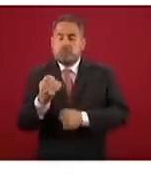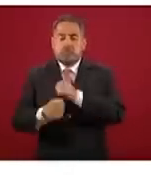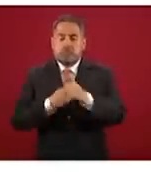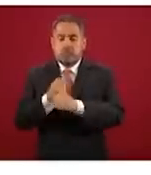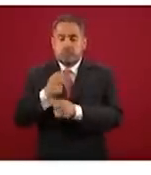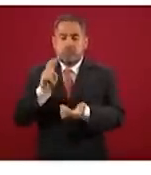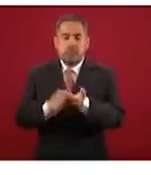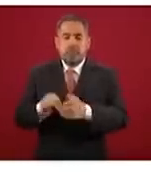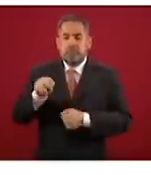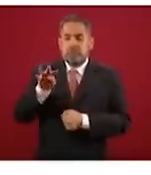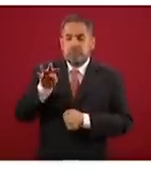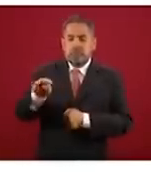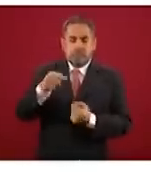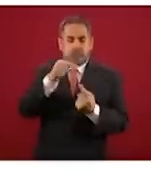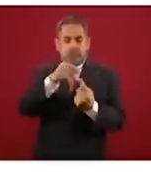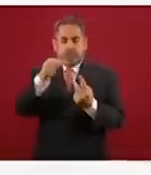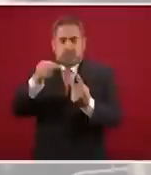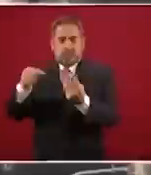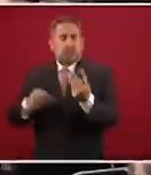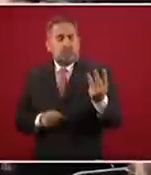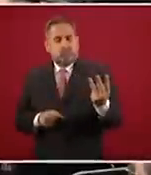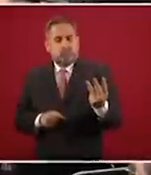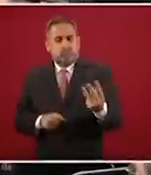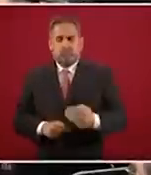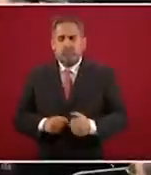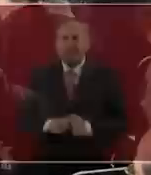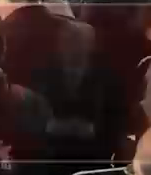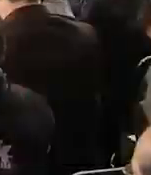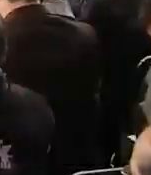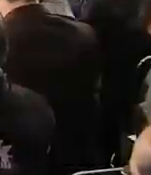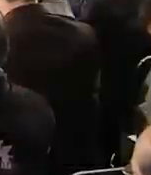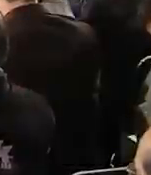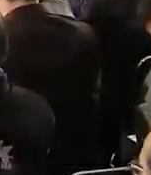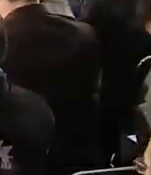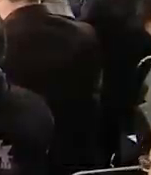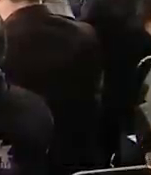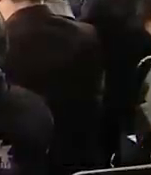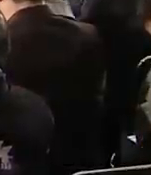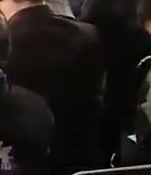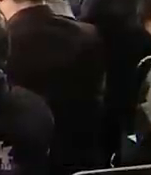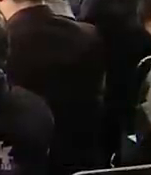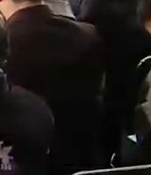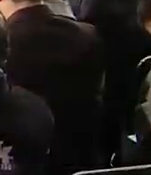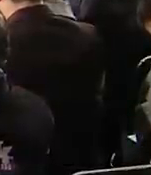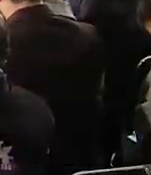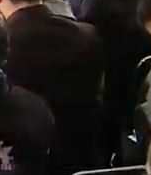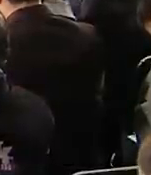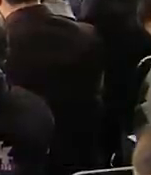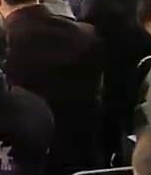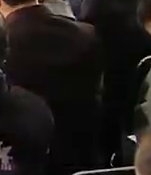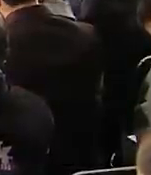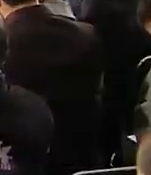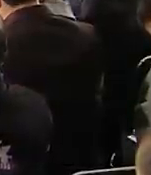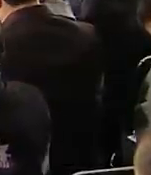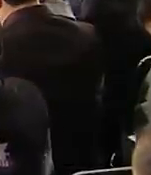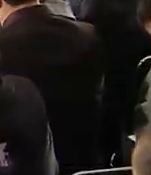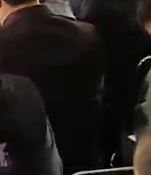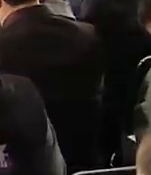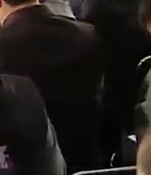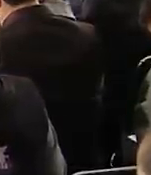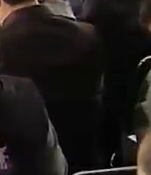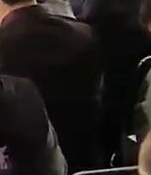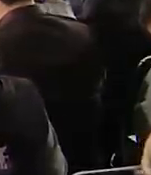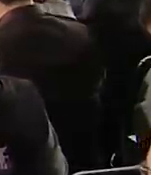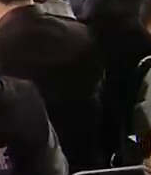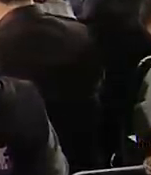23 de junio de 2019. En las tres solicitudes anteriores, los promoventes